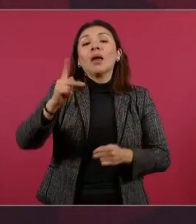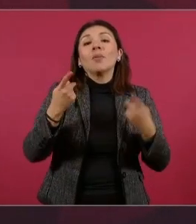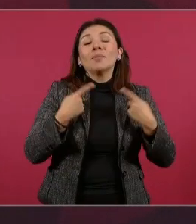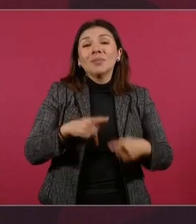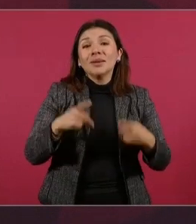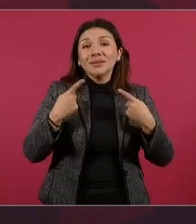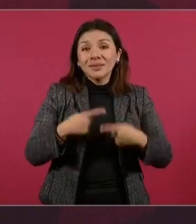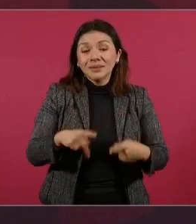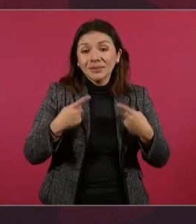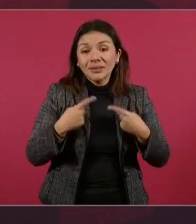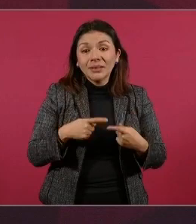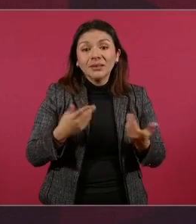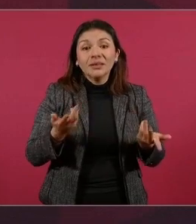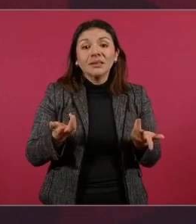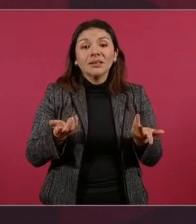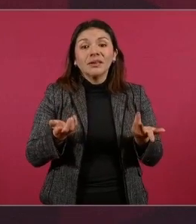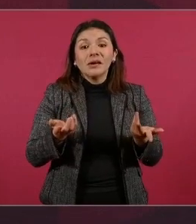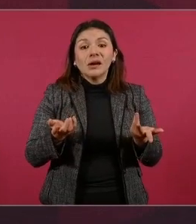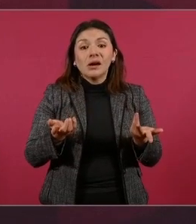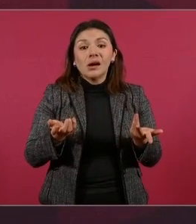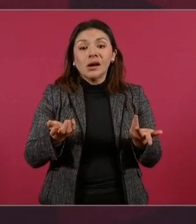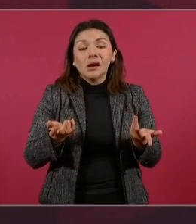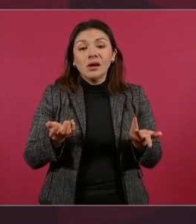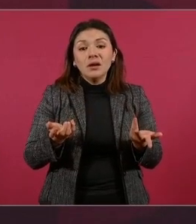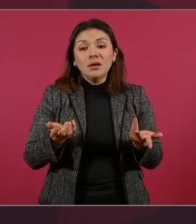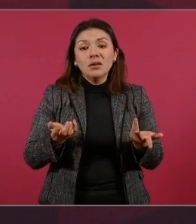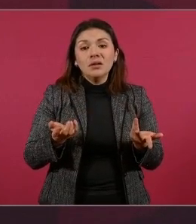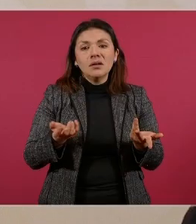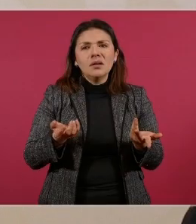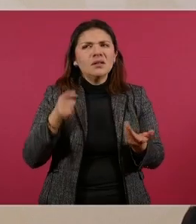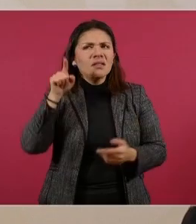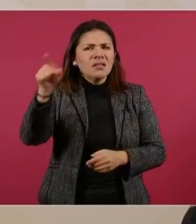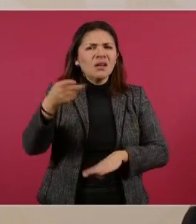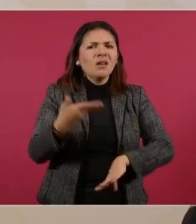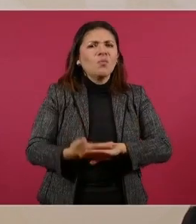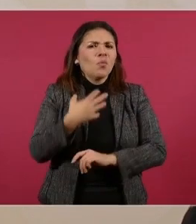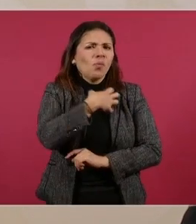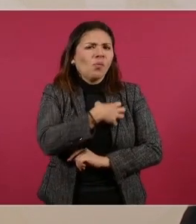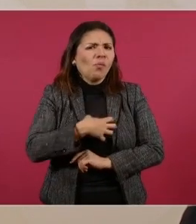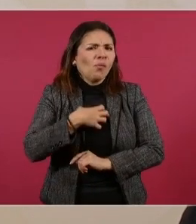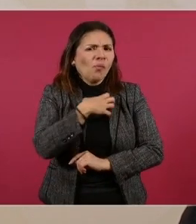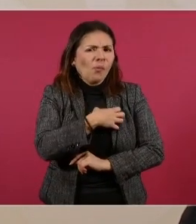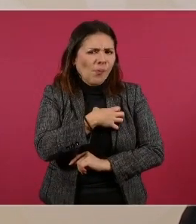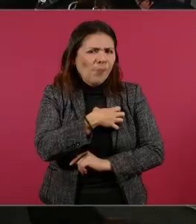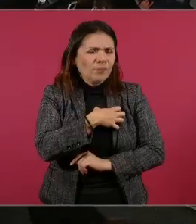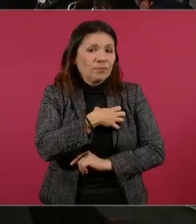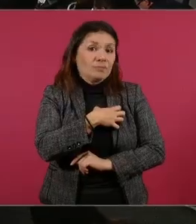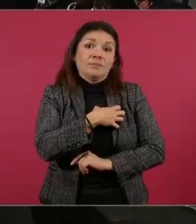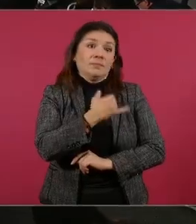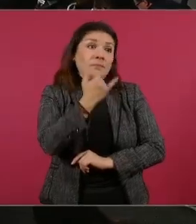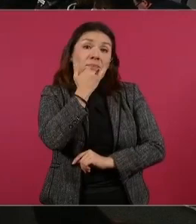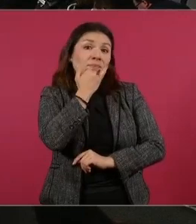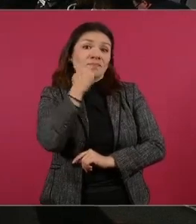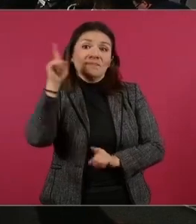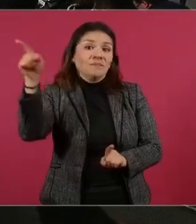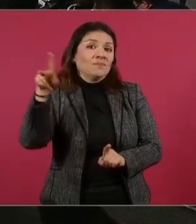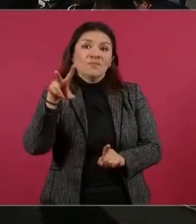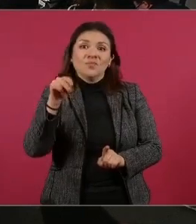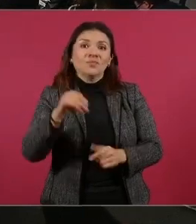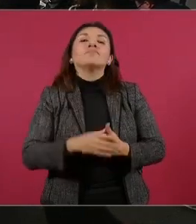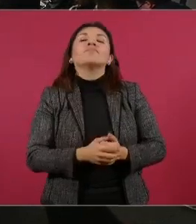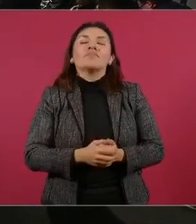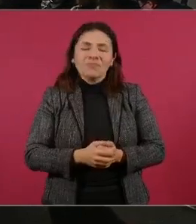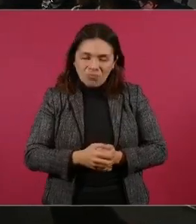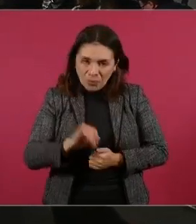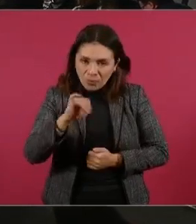gente este está muy contenta allí no en todos